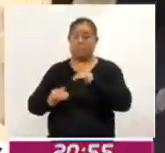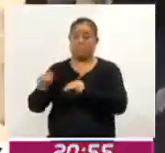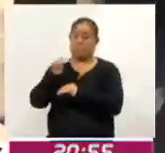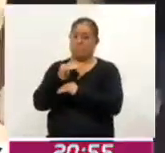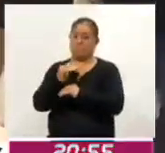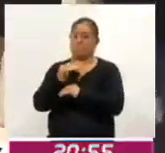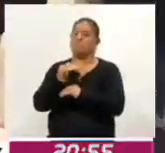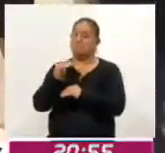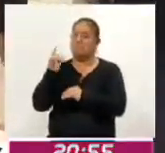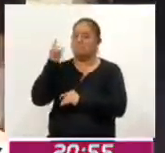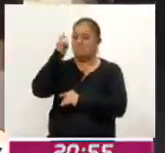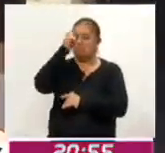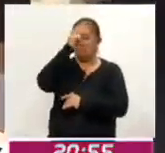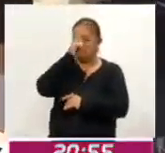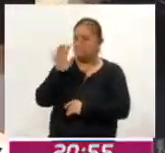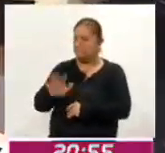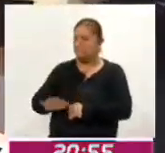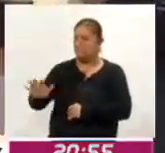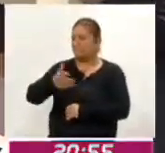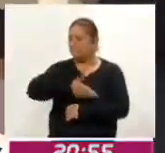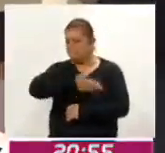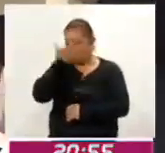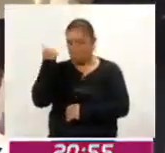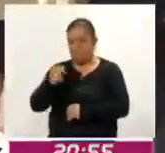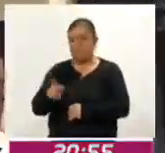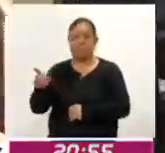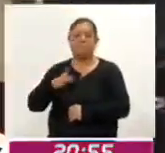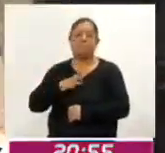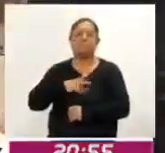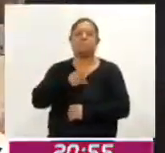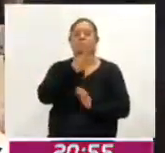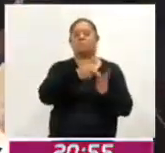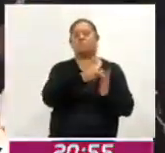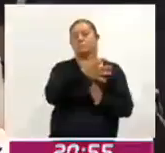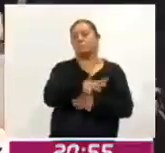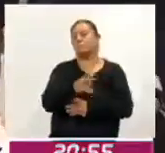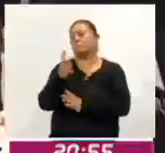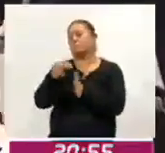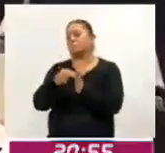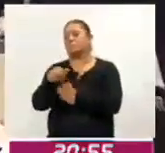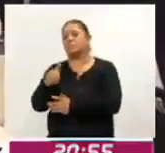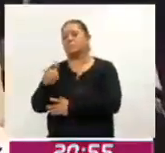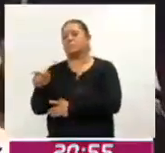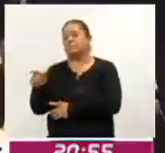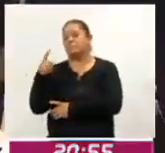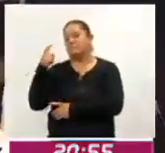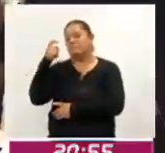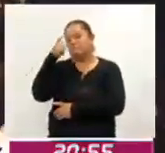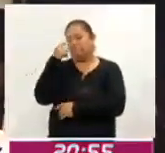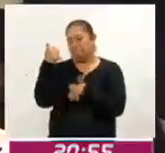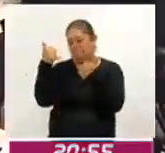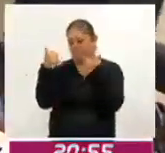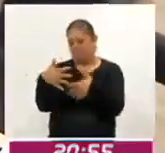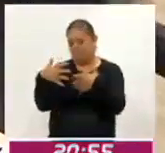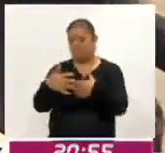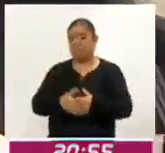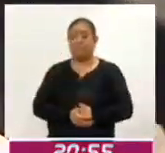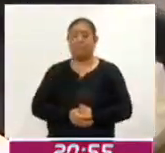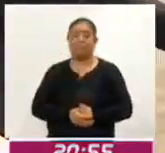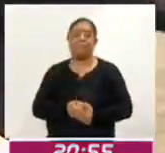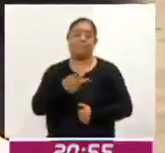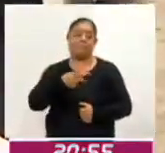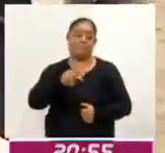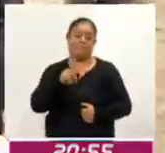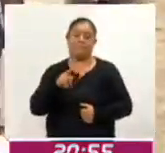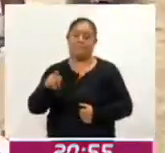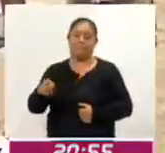nos ha complicado por la inexperiencia y al ser jugadoras categoría 2010-2011, ahí nos ha costado, pero como tal, vaya, por